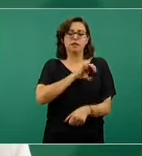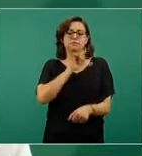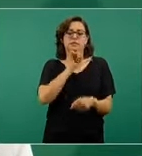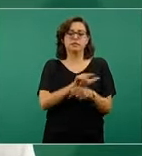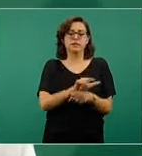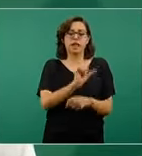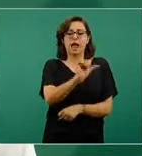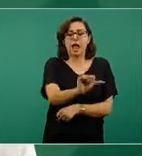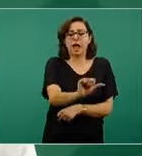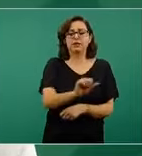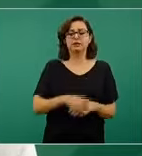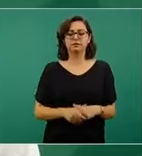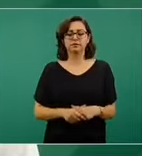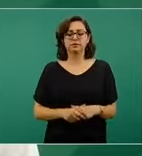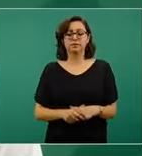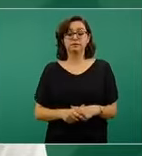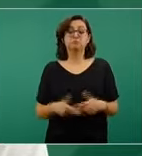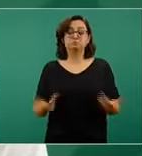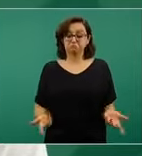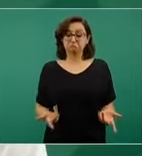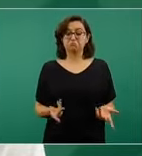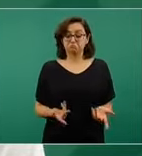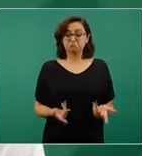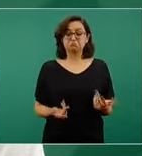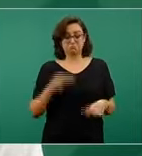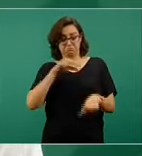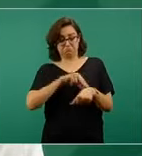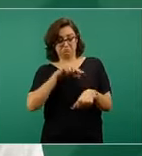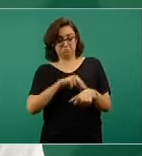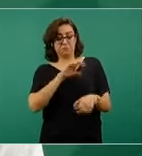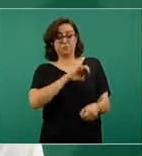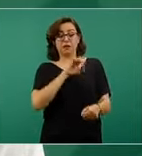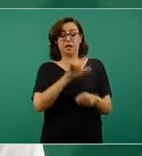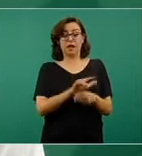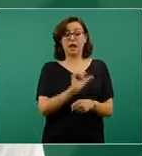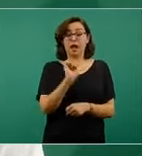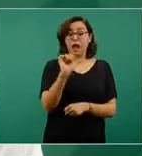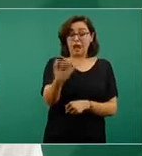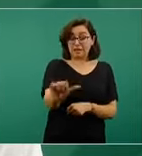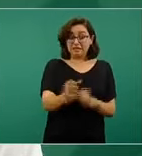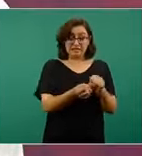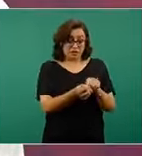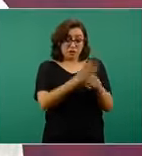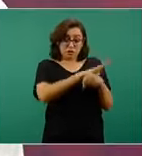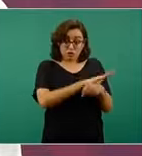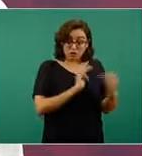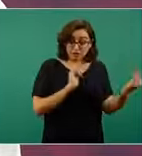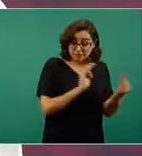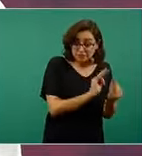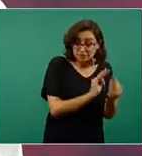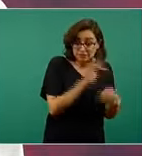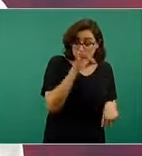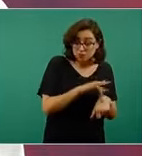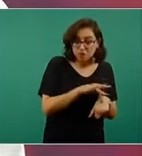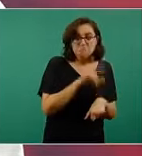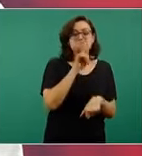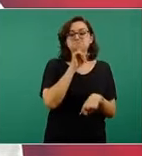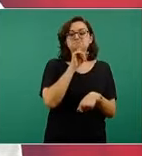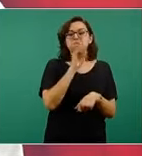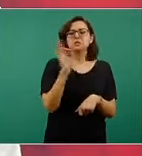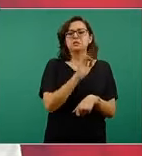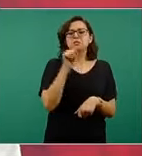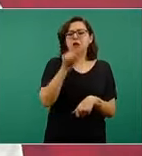especialista A. Pero puede ser que una persona con esa categoría laboral no está en la práctica clínica, está en a lo mejor